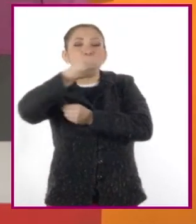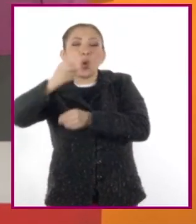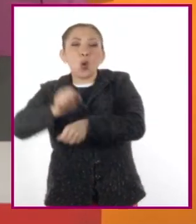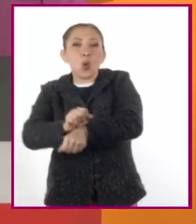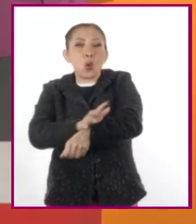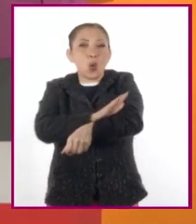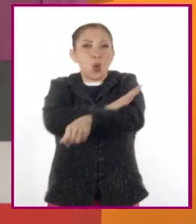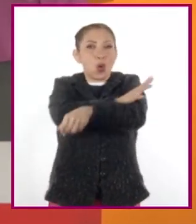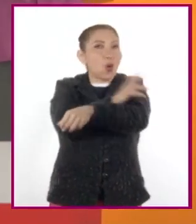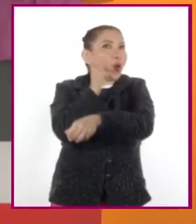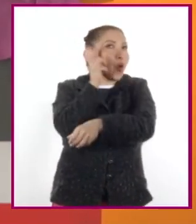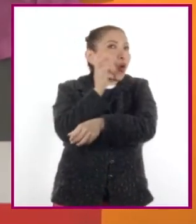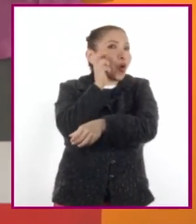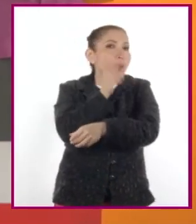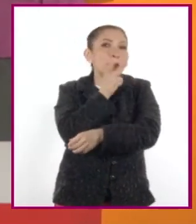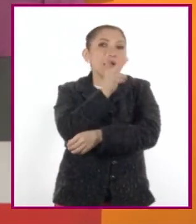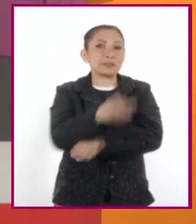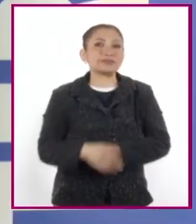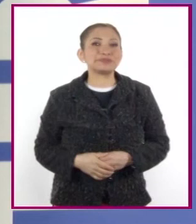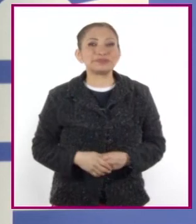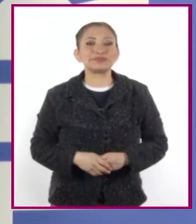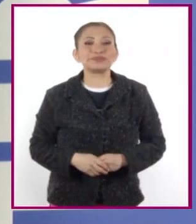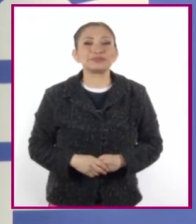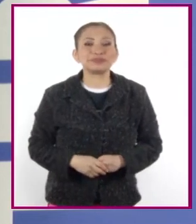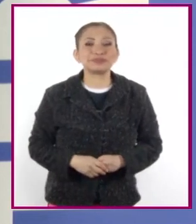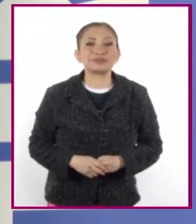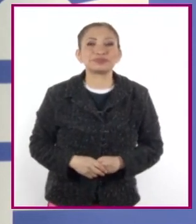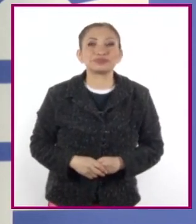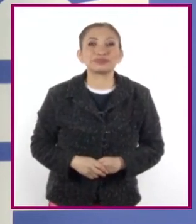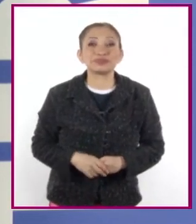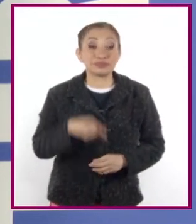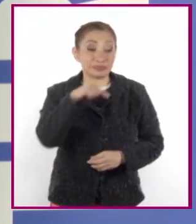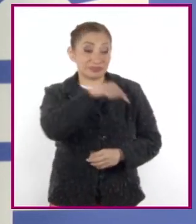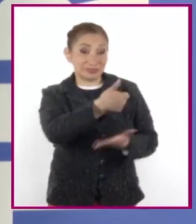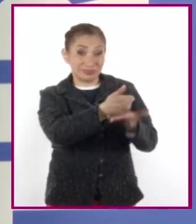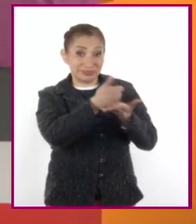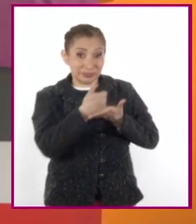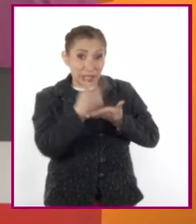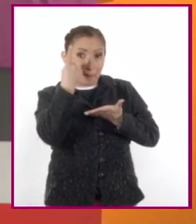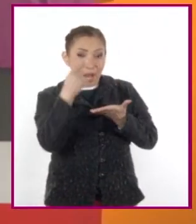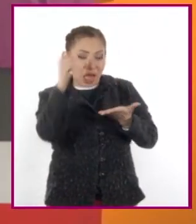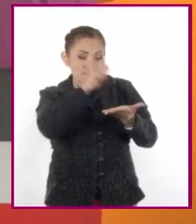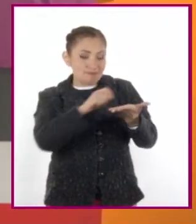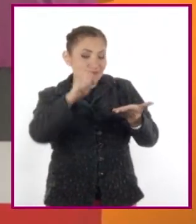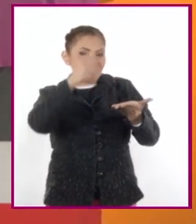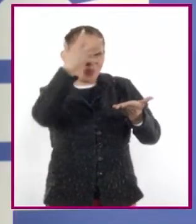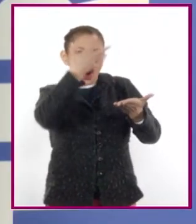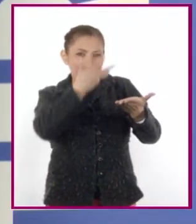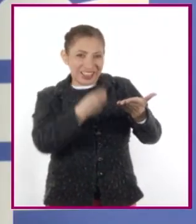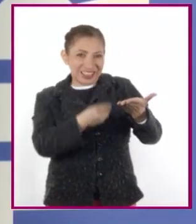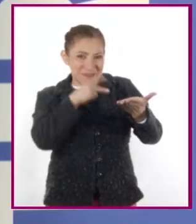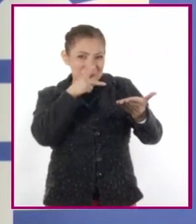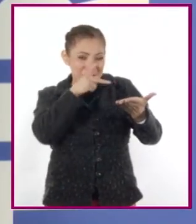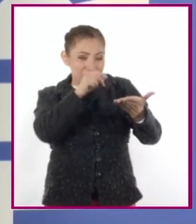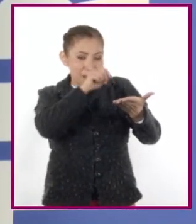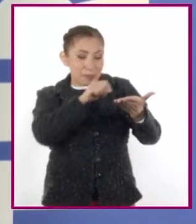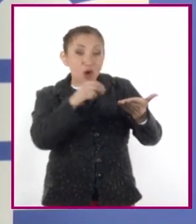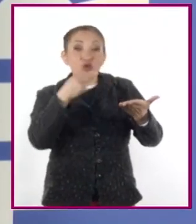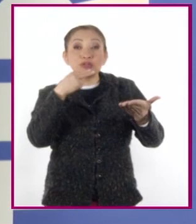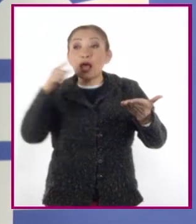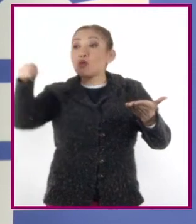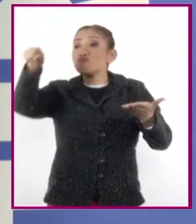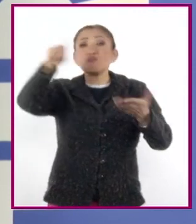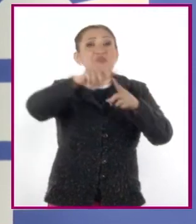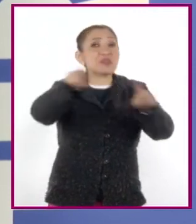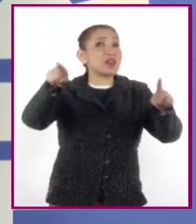emoción al sonido de sus palabras. Los recursos estilísticos que hemos visto han sido usados por